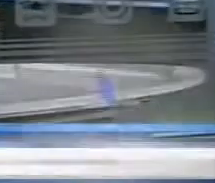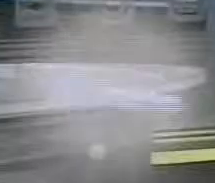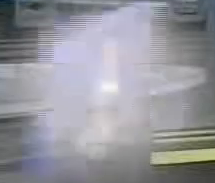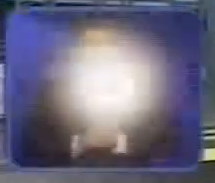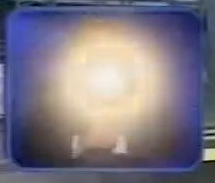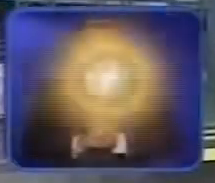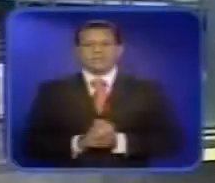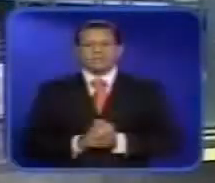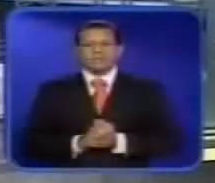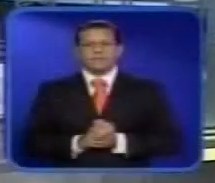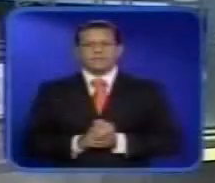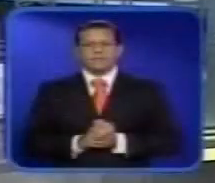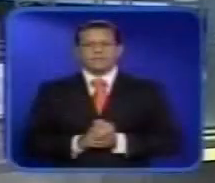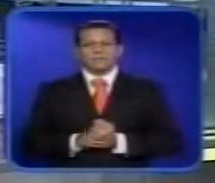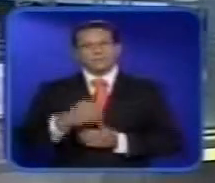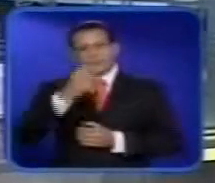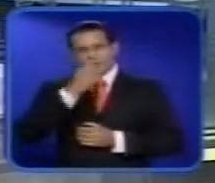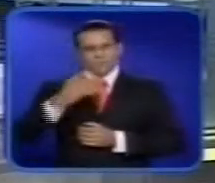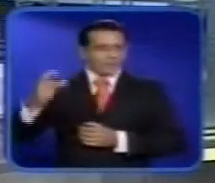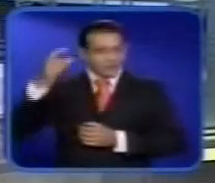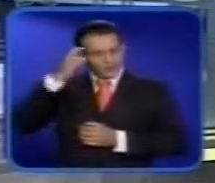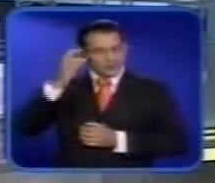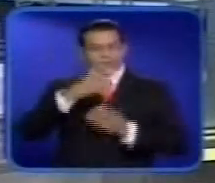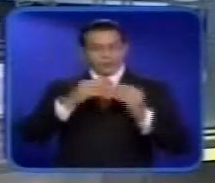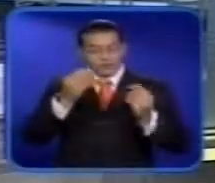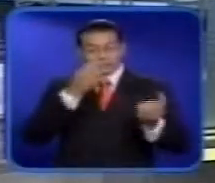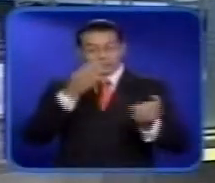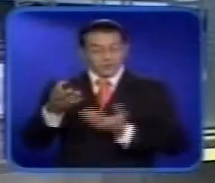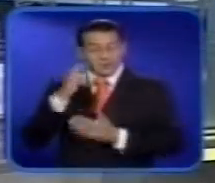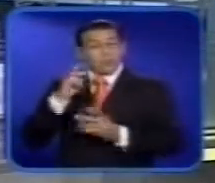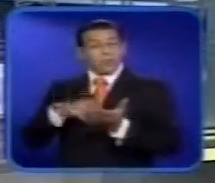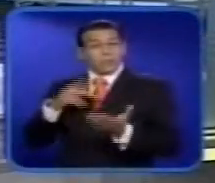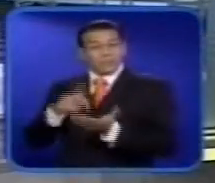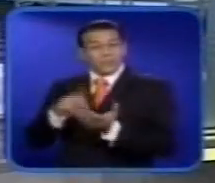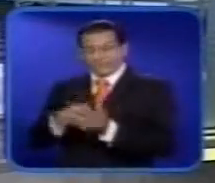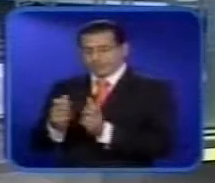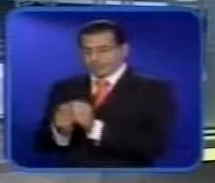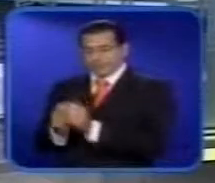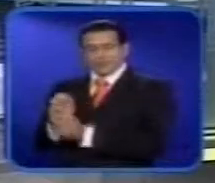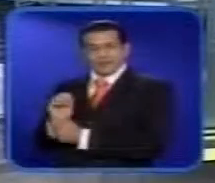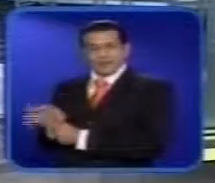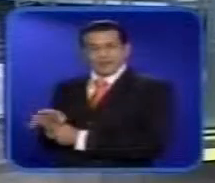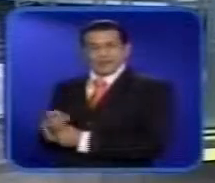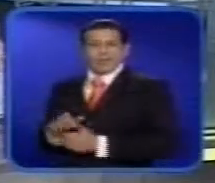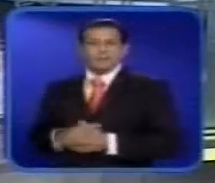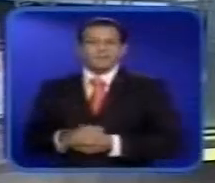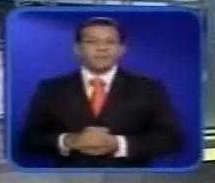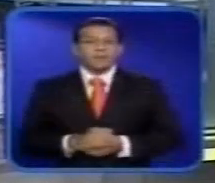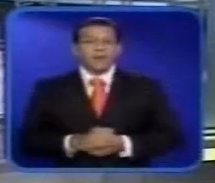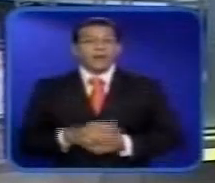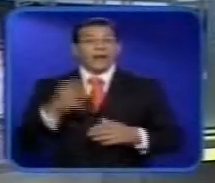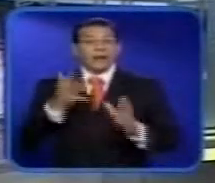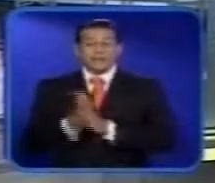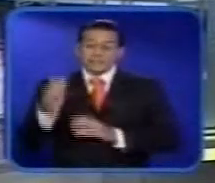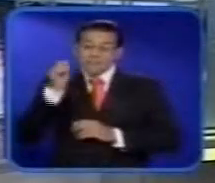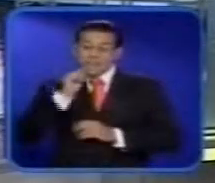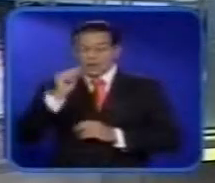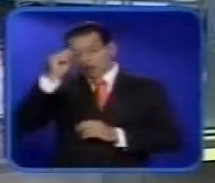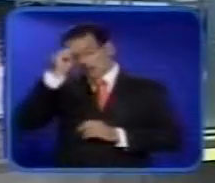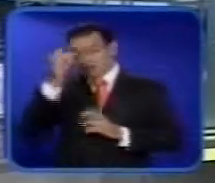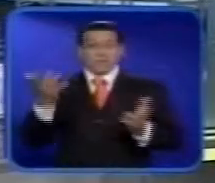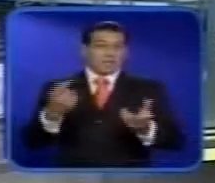que pueden participar por medio de nuestra mensajería de texto al 8383. Y para conocer todo lo que sucedió durante el fin de semana en el mundo